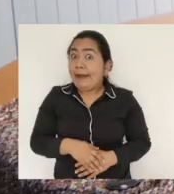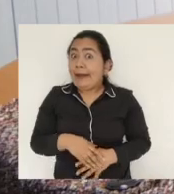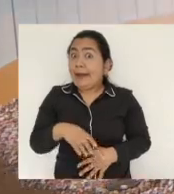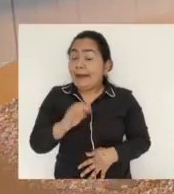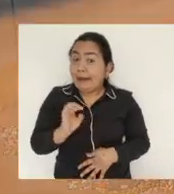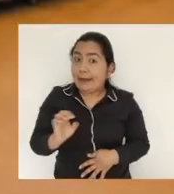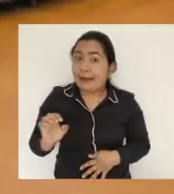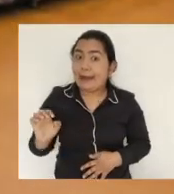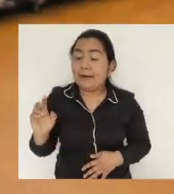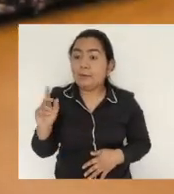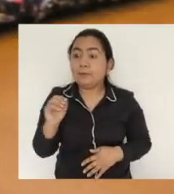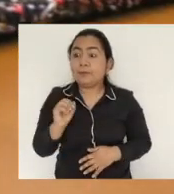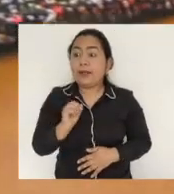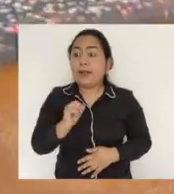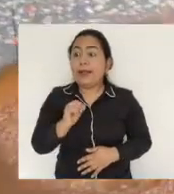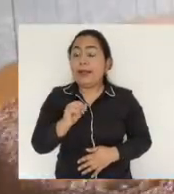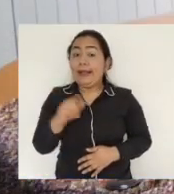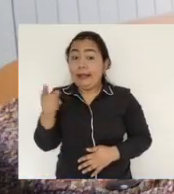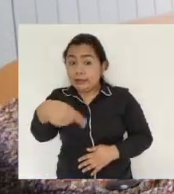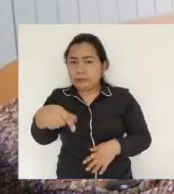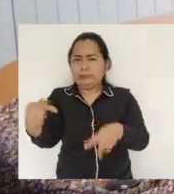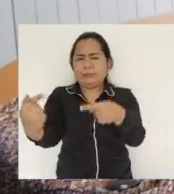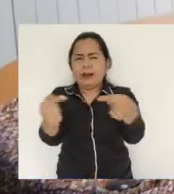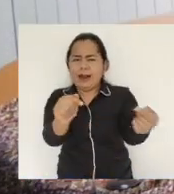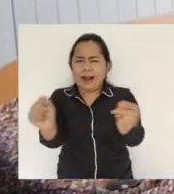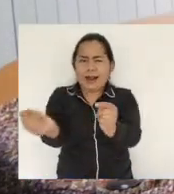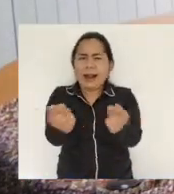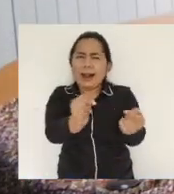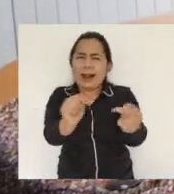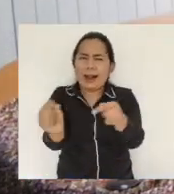Entonces, esta lucha,